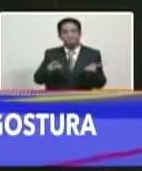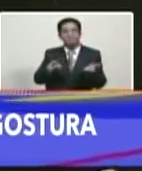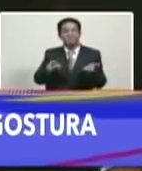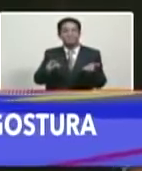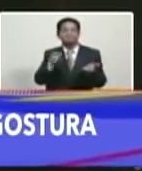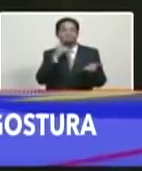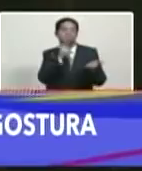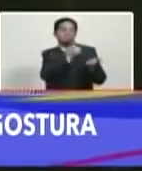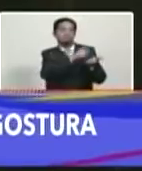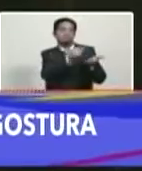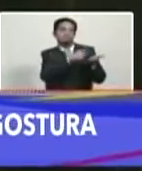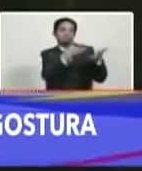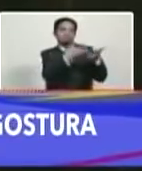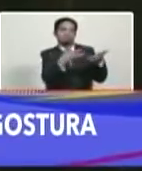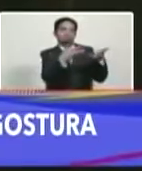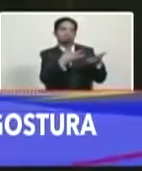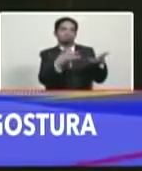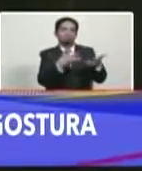prosa,